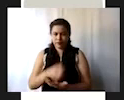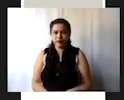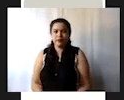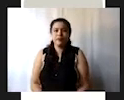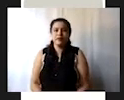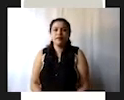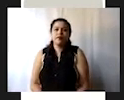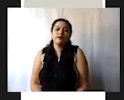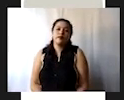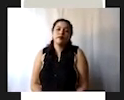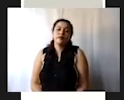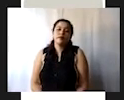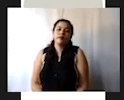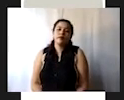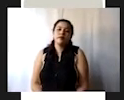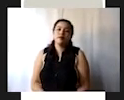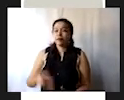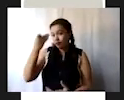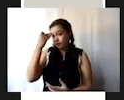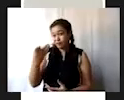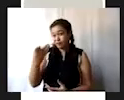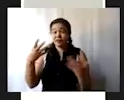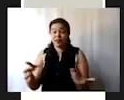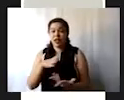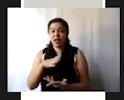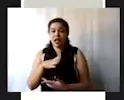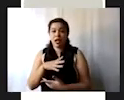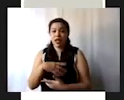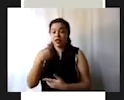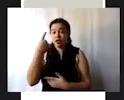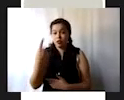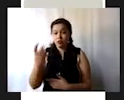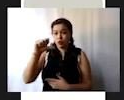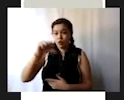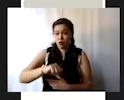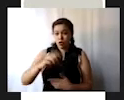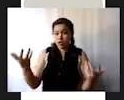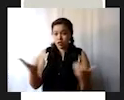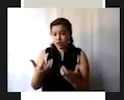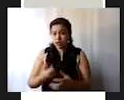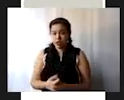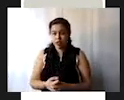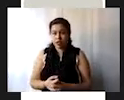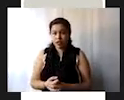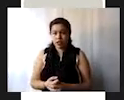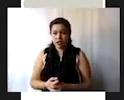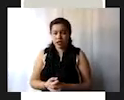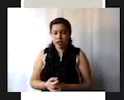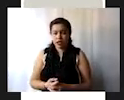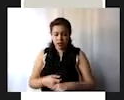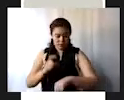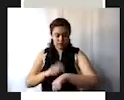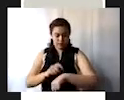Y por fin, sí, por cuestiones de tiempo, nada más alcanzamos a hacer uno el día de hoy. Y pues son